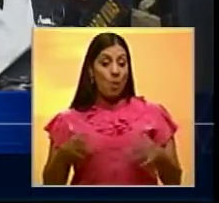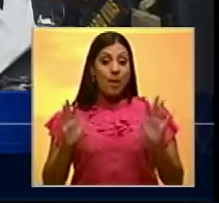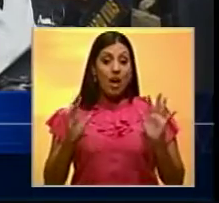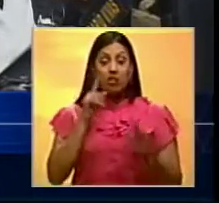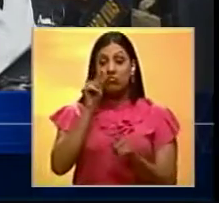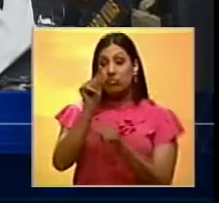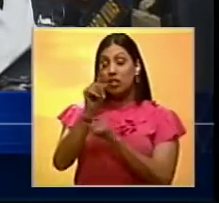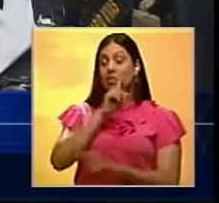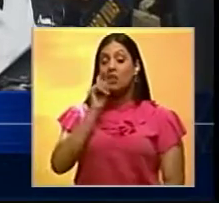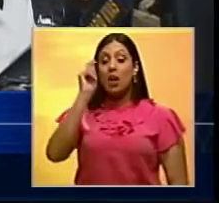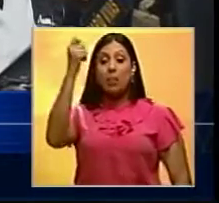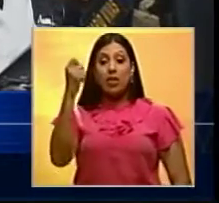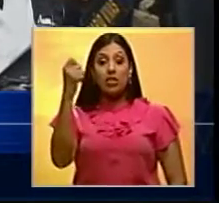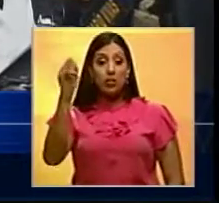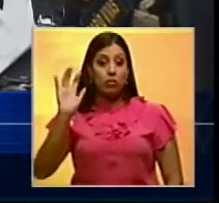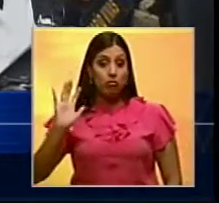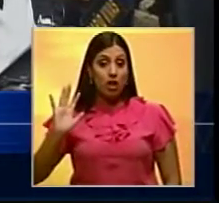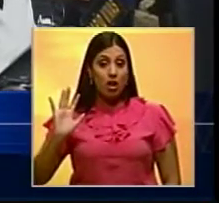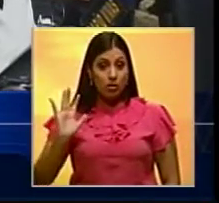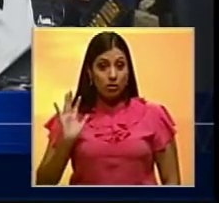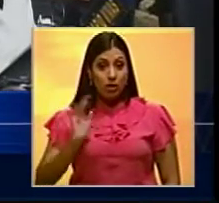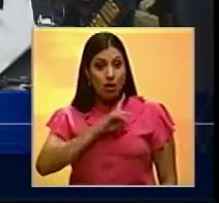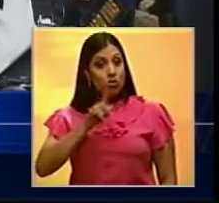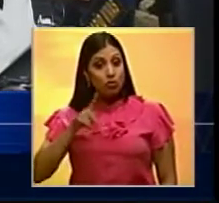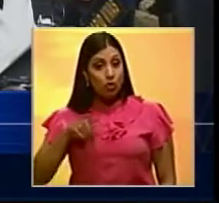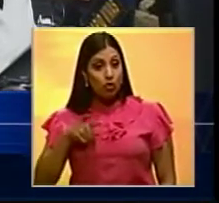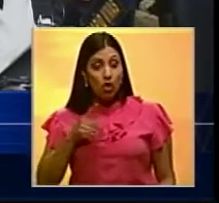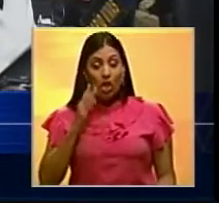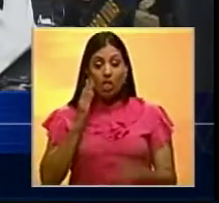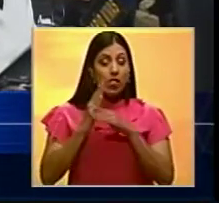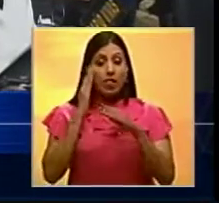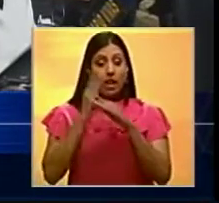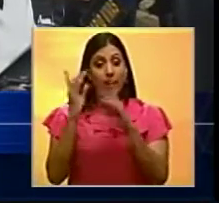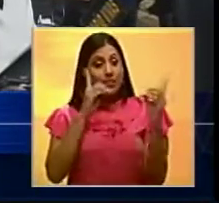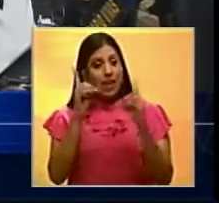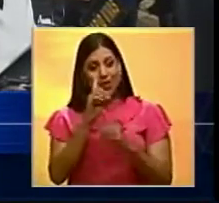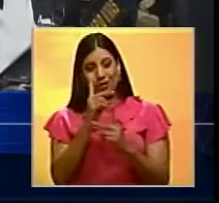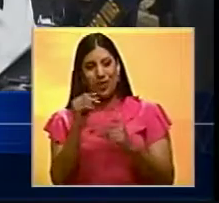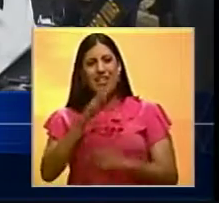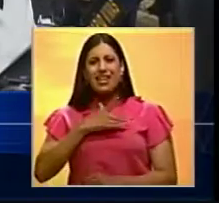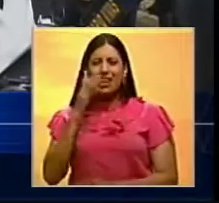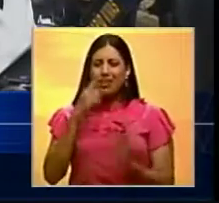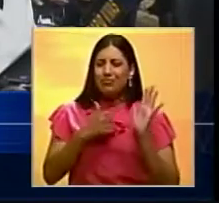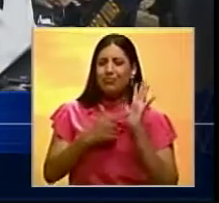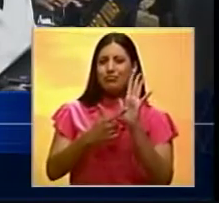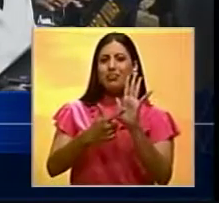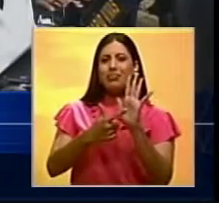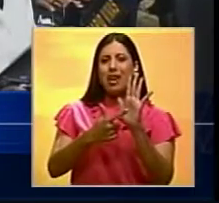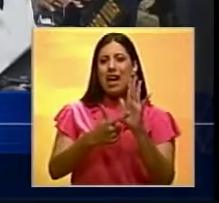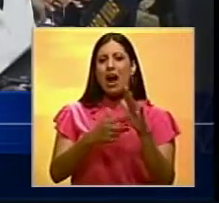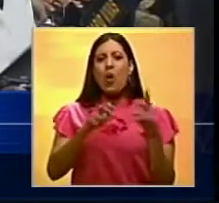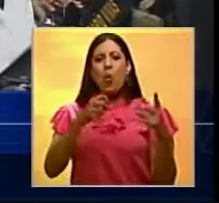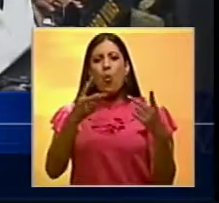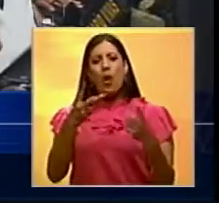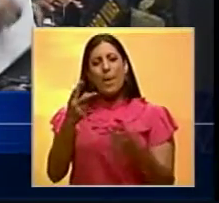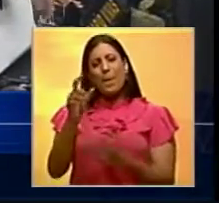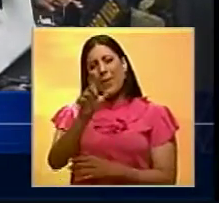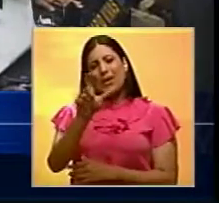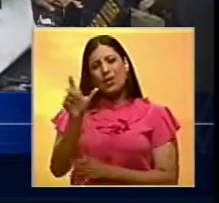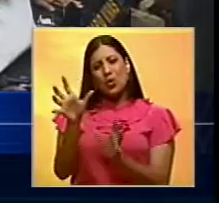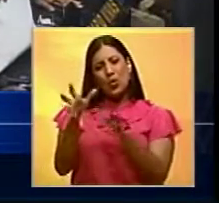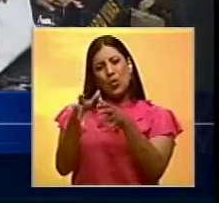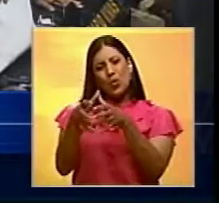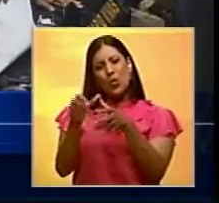ser diputado, no solamente entorpecen el diálogo, sino que dejan al descubierto una fracción,